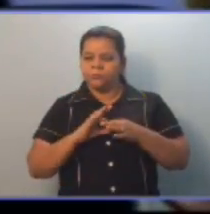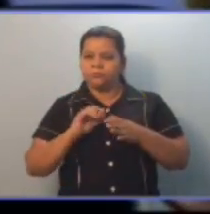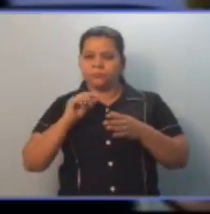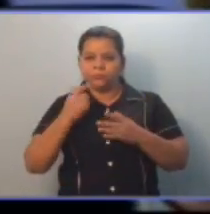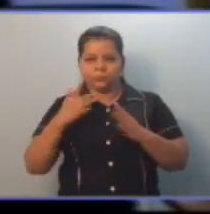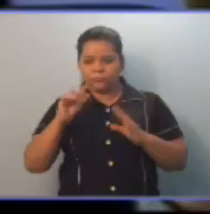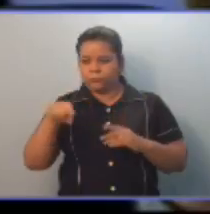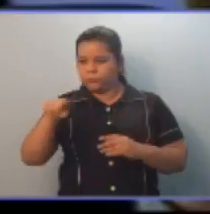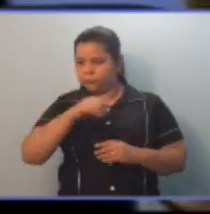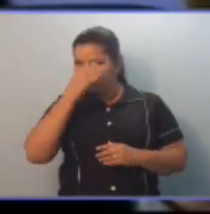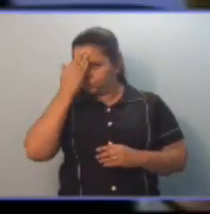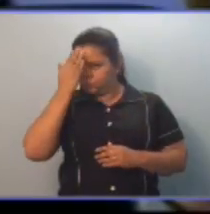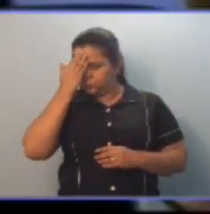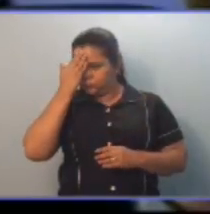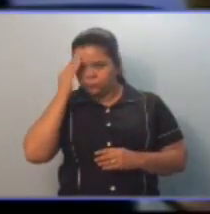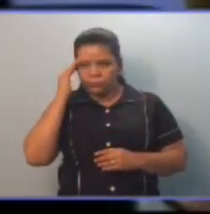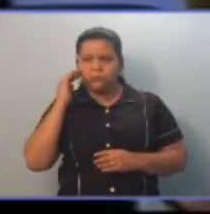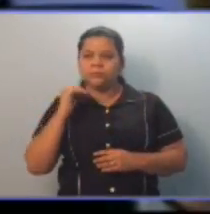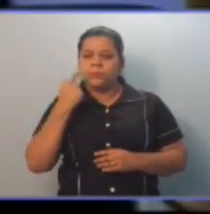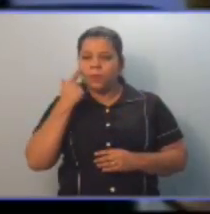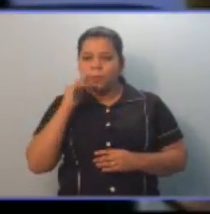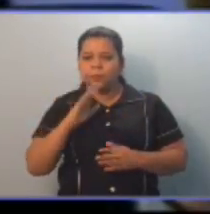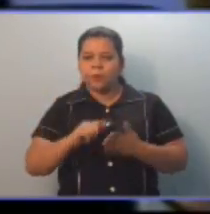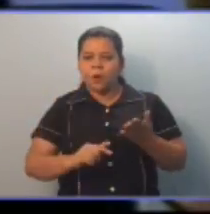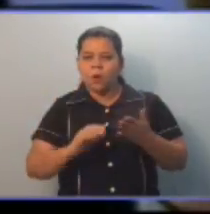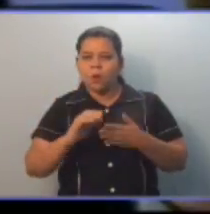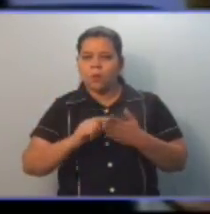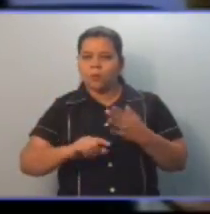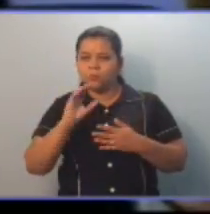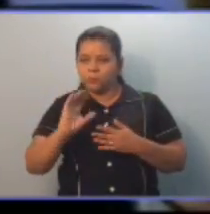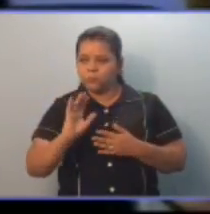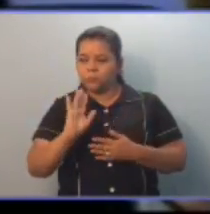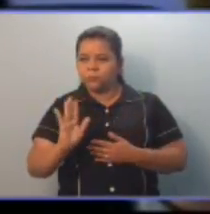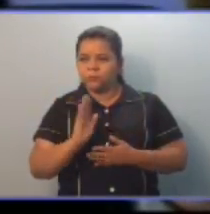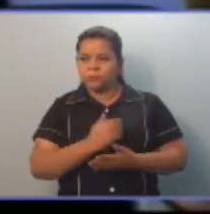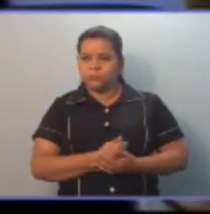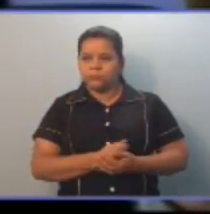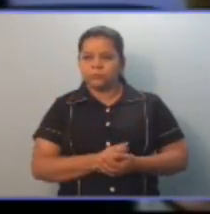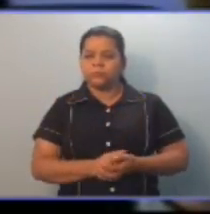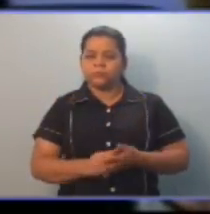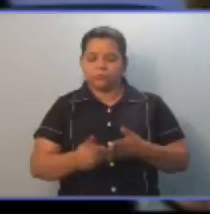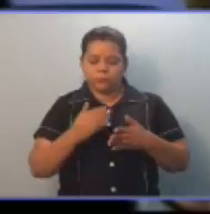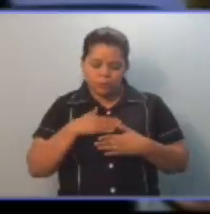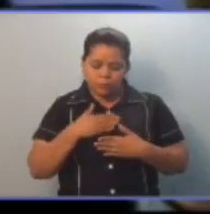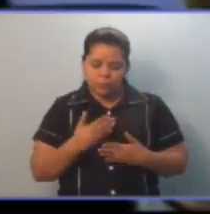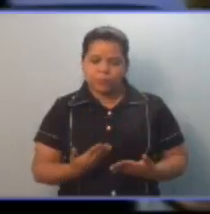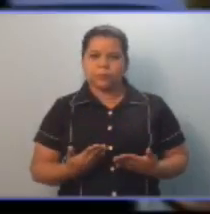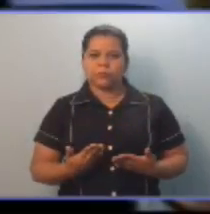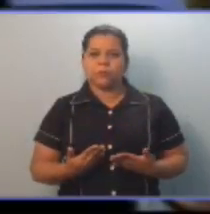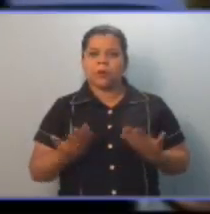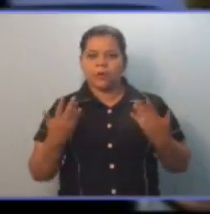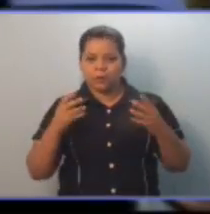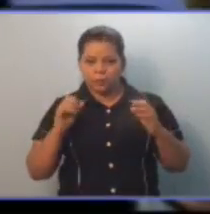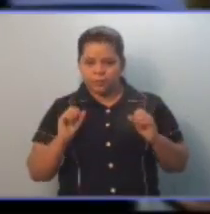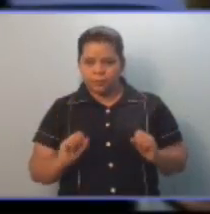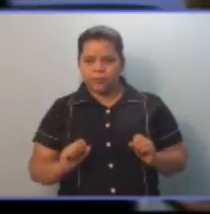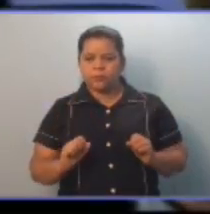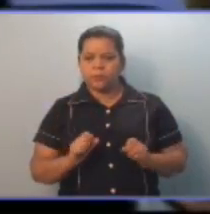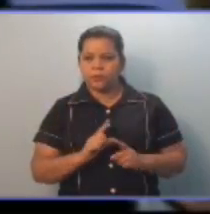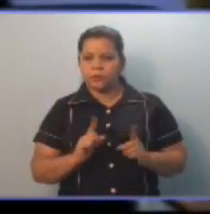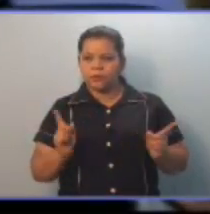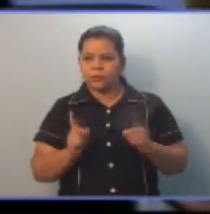conoce, en el sentido que la Constitución de la República, en cualquiera de sus apartados, de sus disposiciones, puede pasar a ser